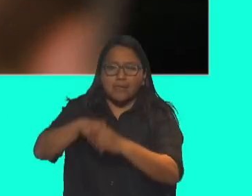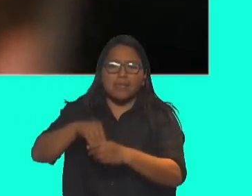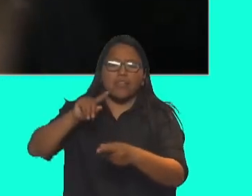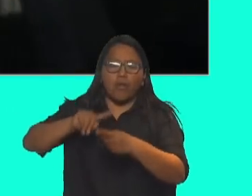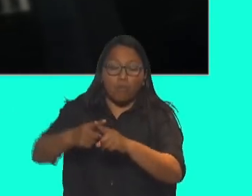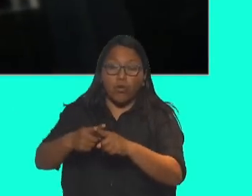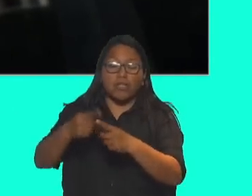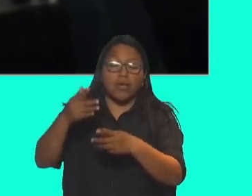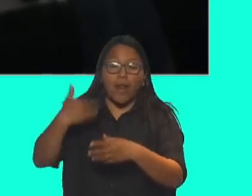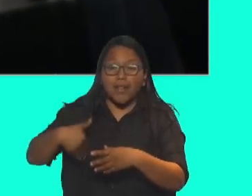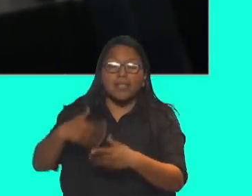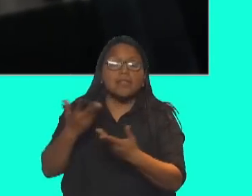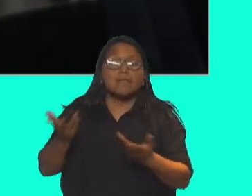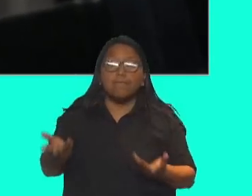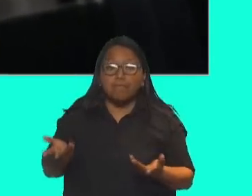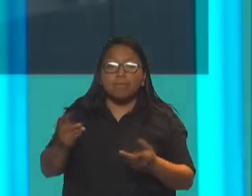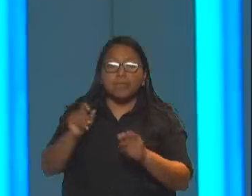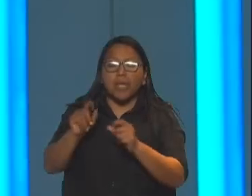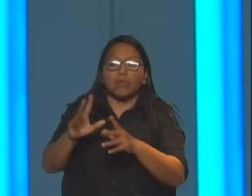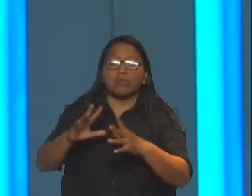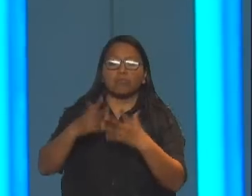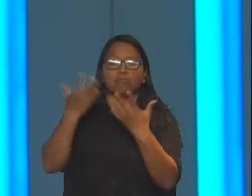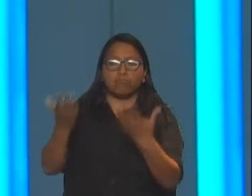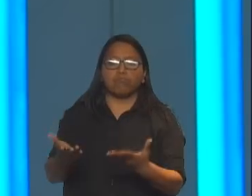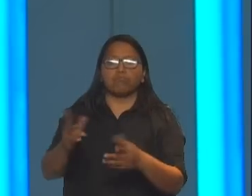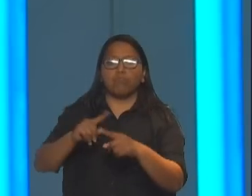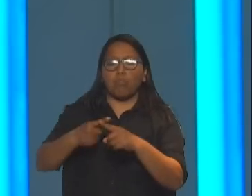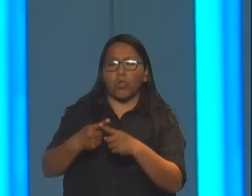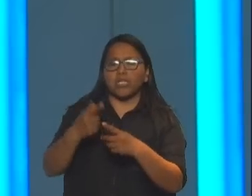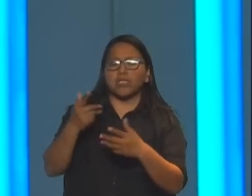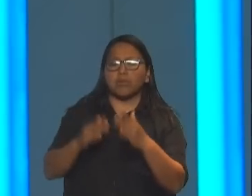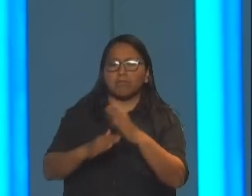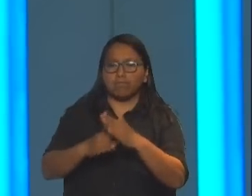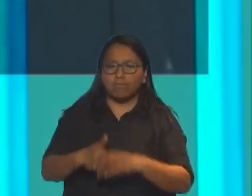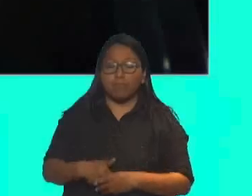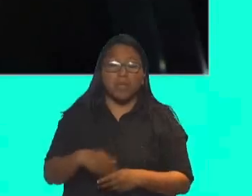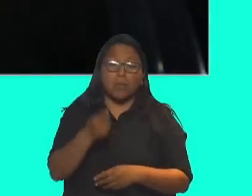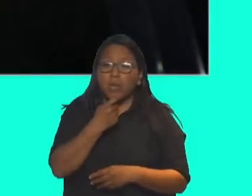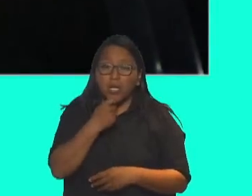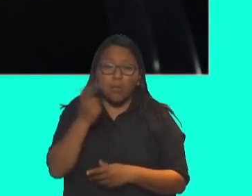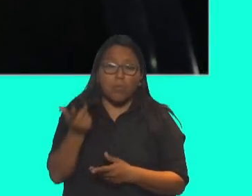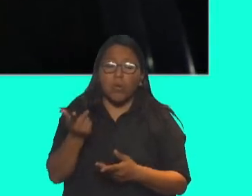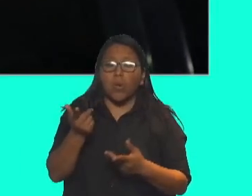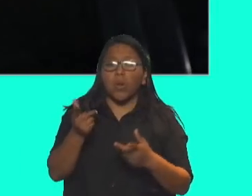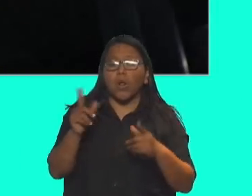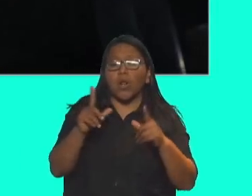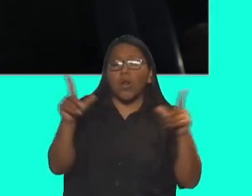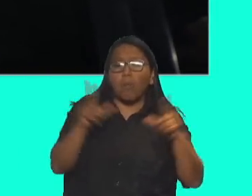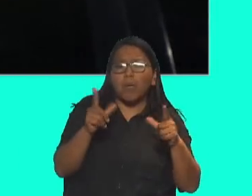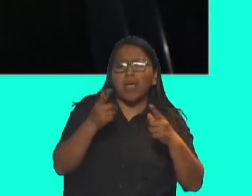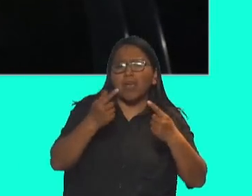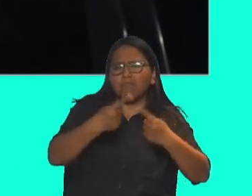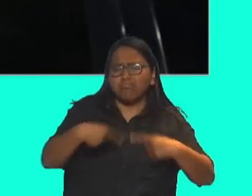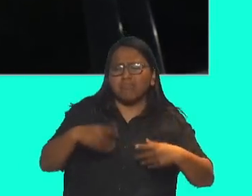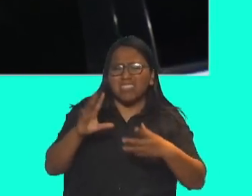sólo es atribuible a su volumen en términos políticos electorales y christina afuera lo que los medios opositores dicen que es